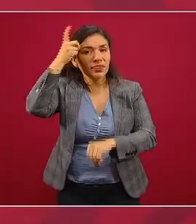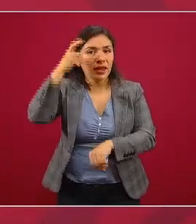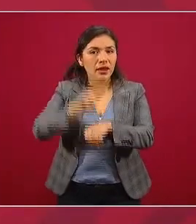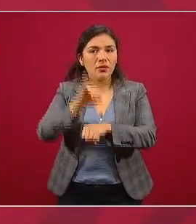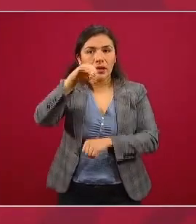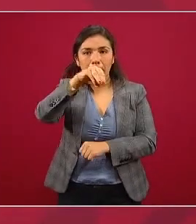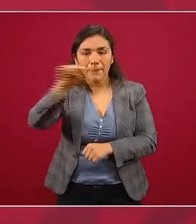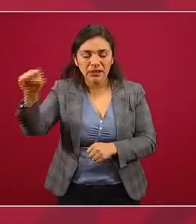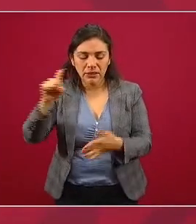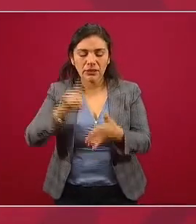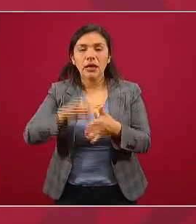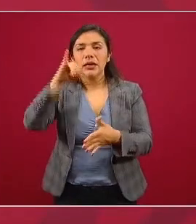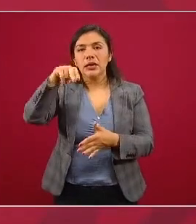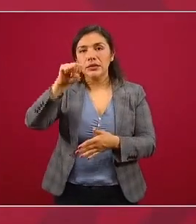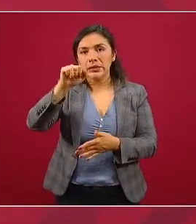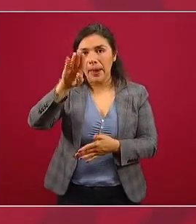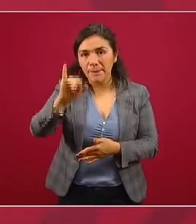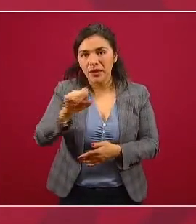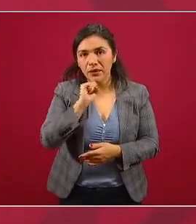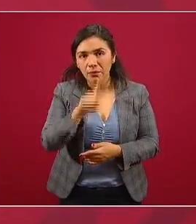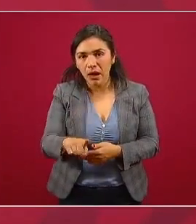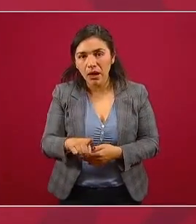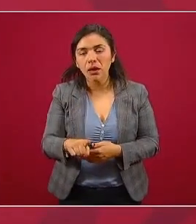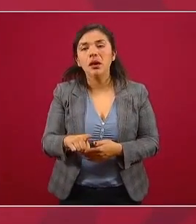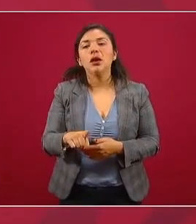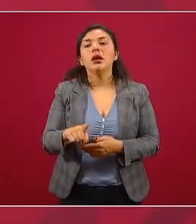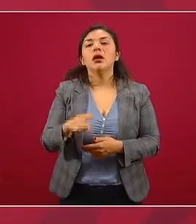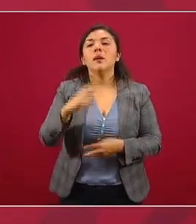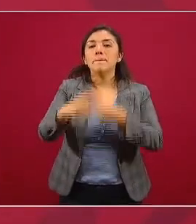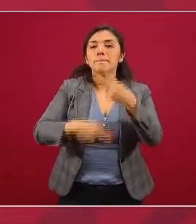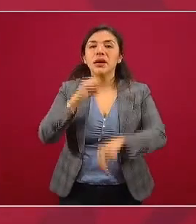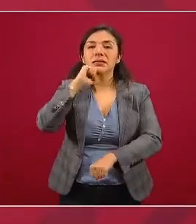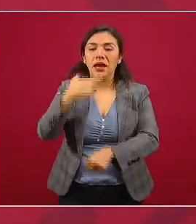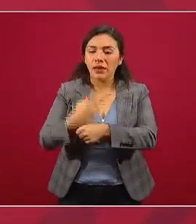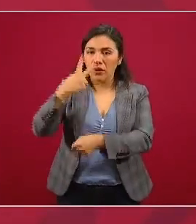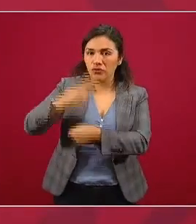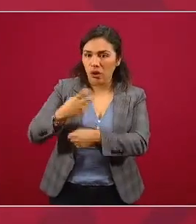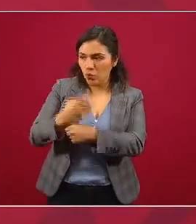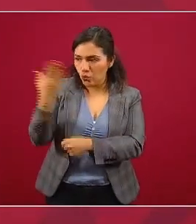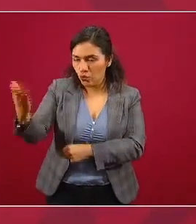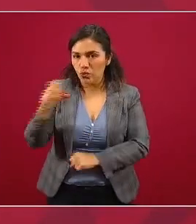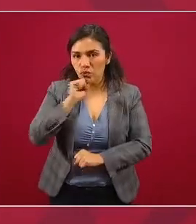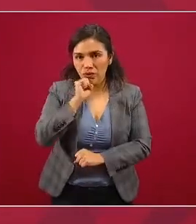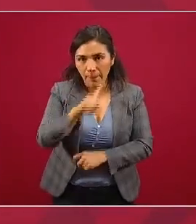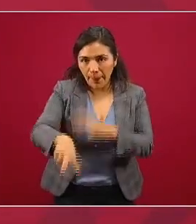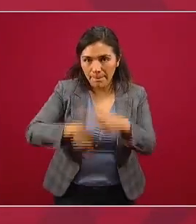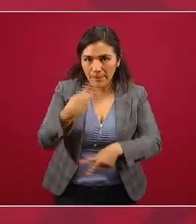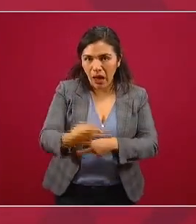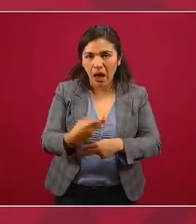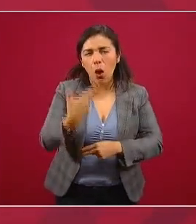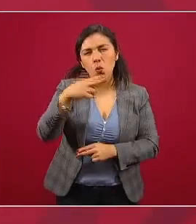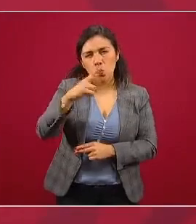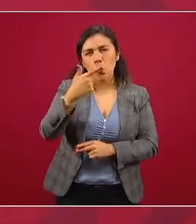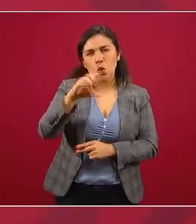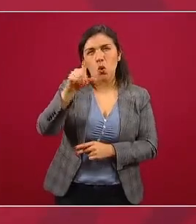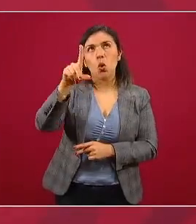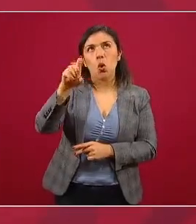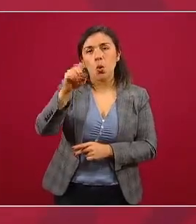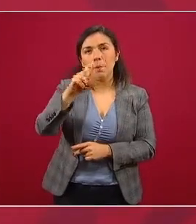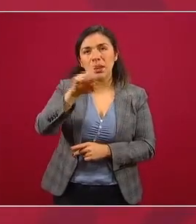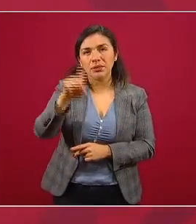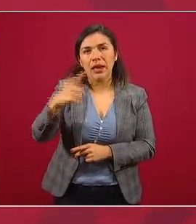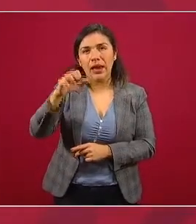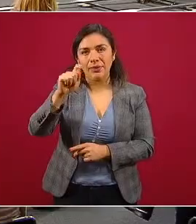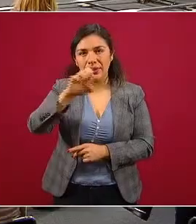de INSABI, también el subsecretario Hugo López Gatell,